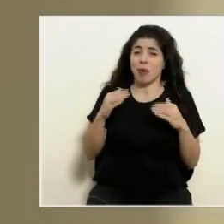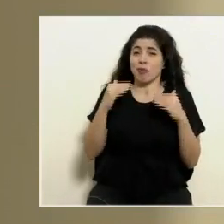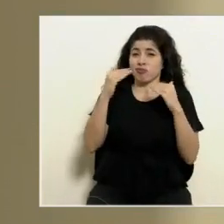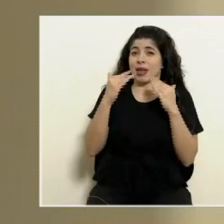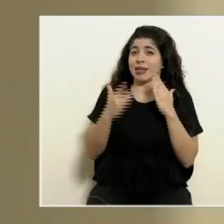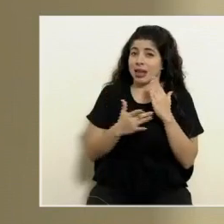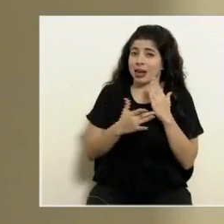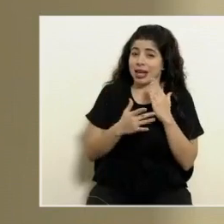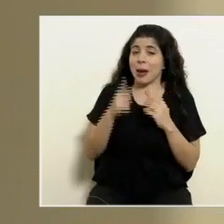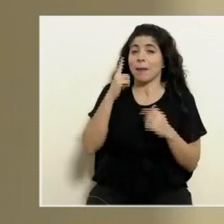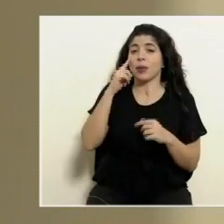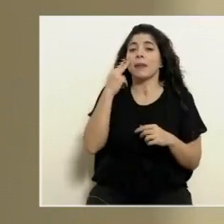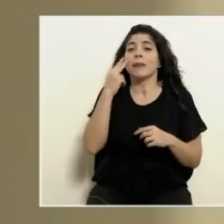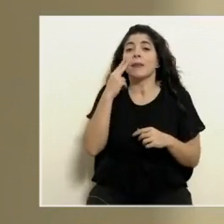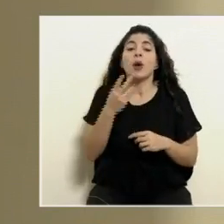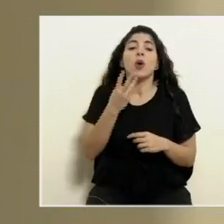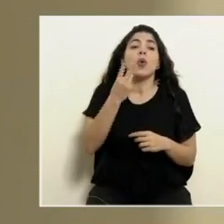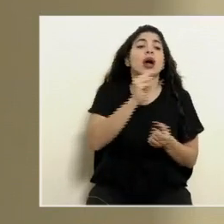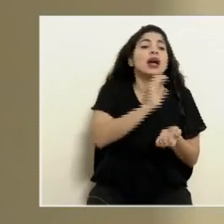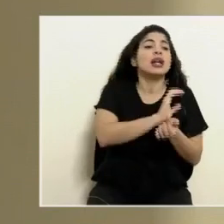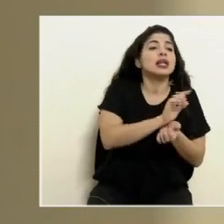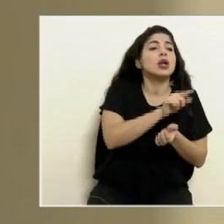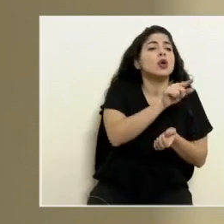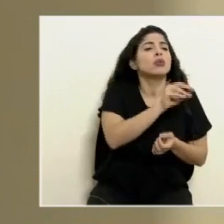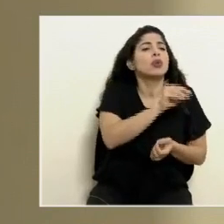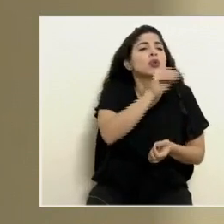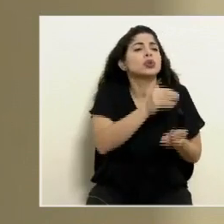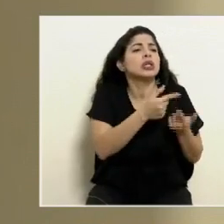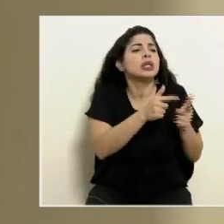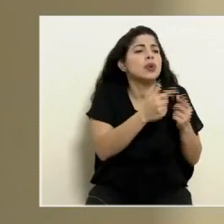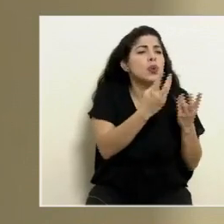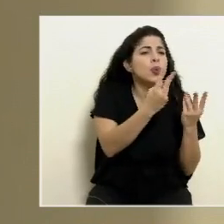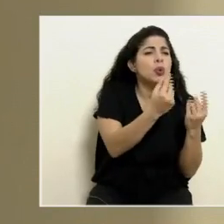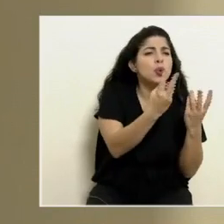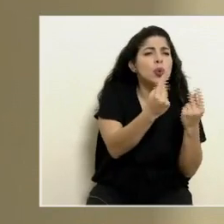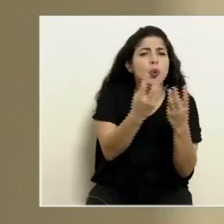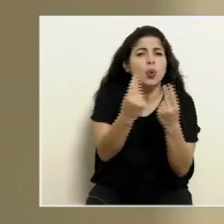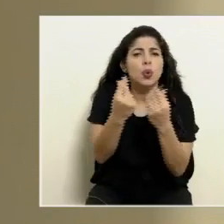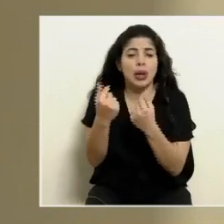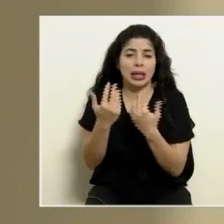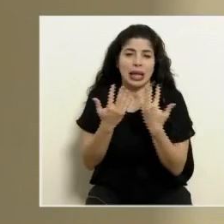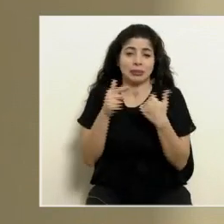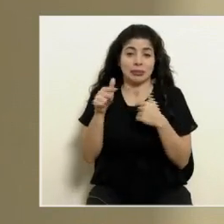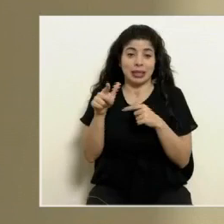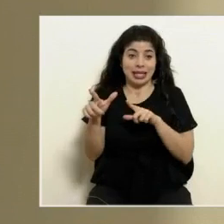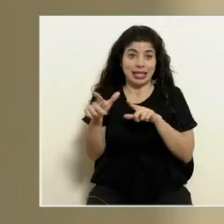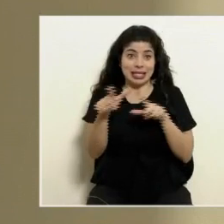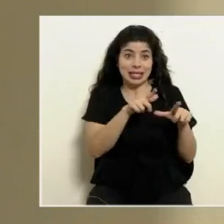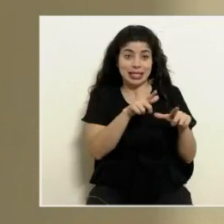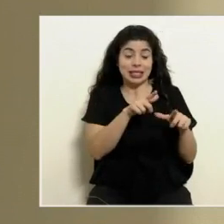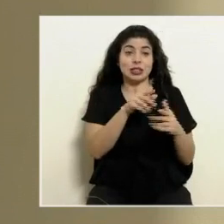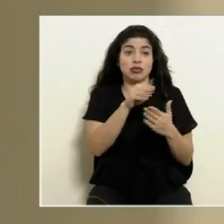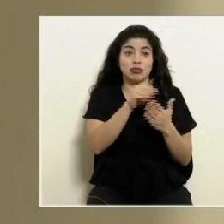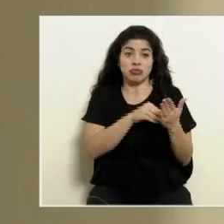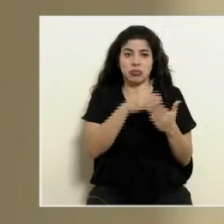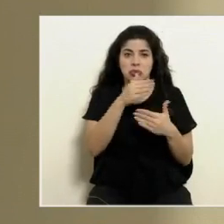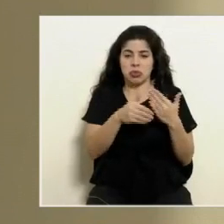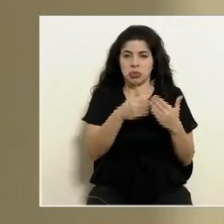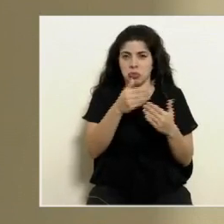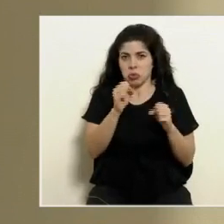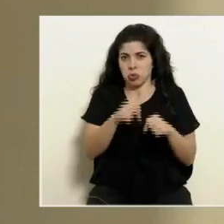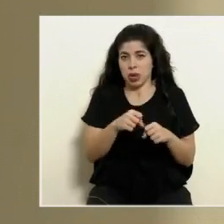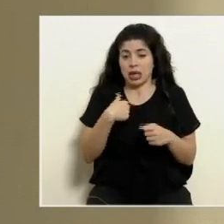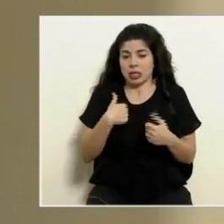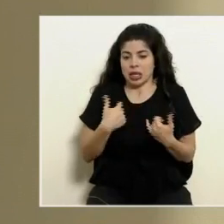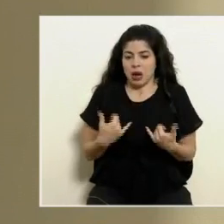tiene que ver qué capacidad tiene cada clínica. Entonces eso es algo que esperaremos que muy pronto esté ya identificado. Y no